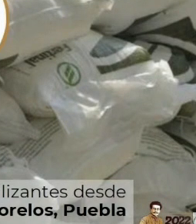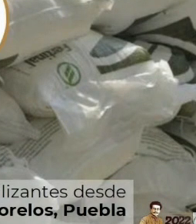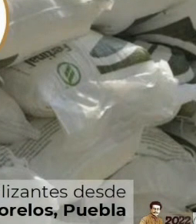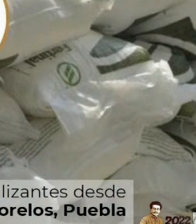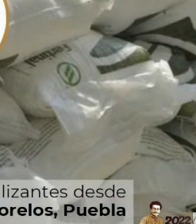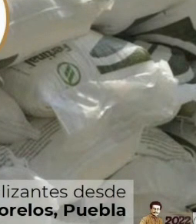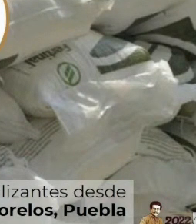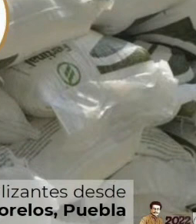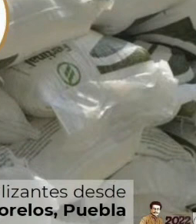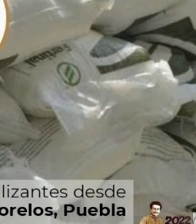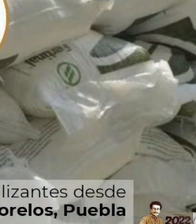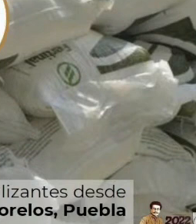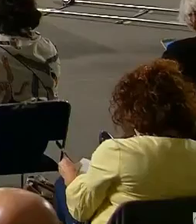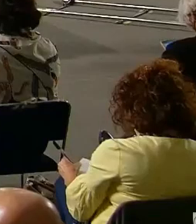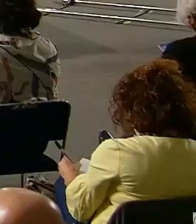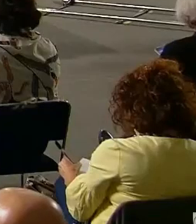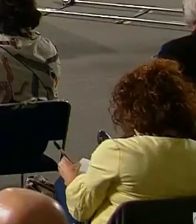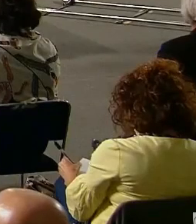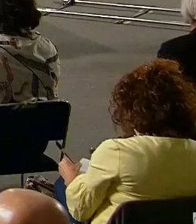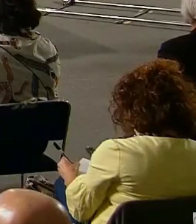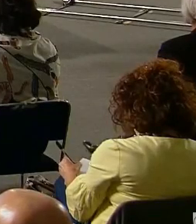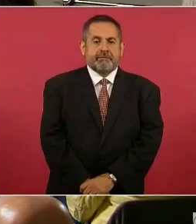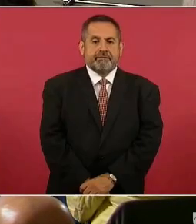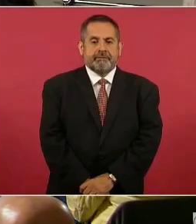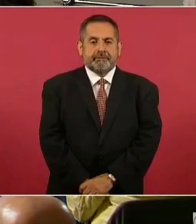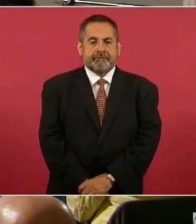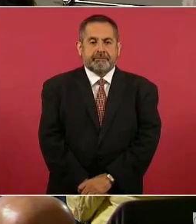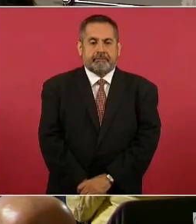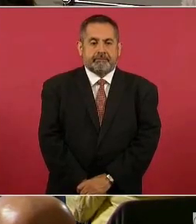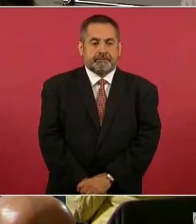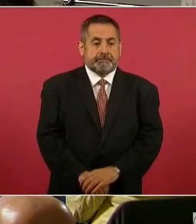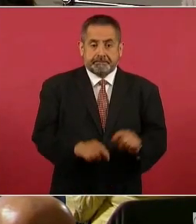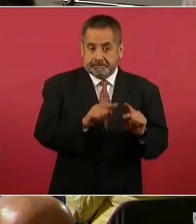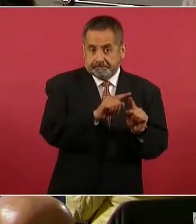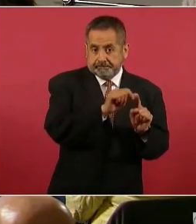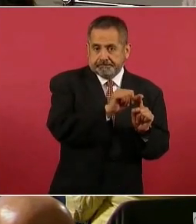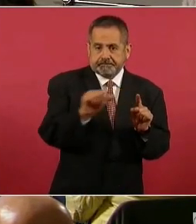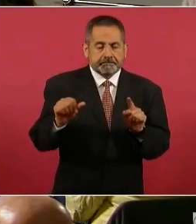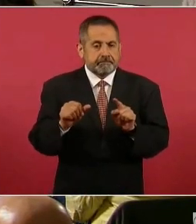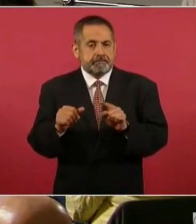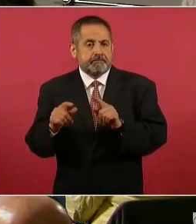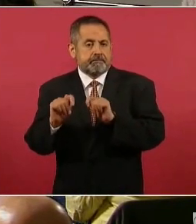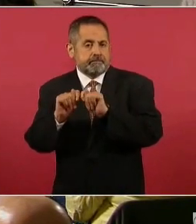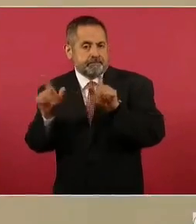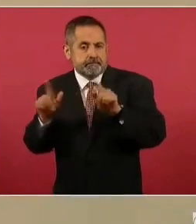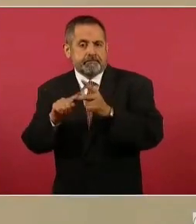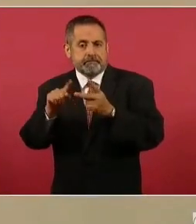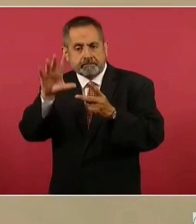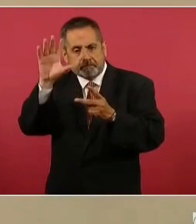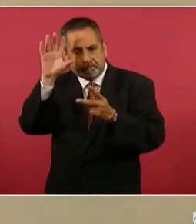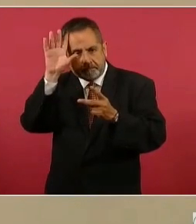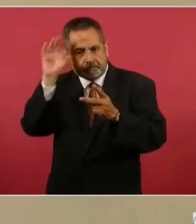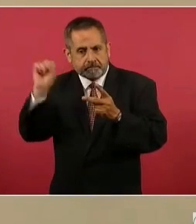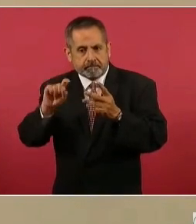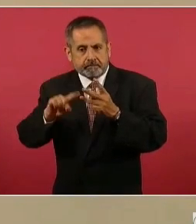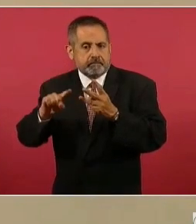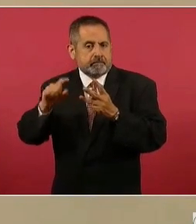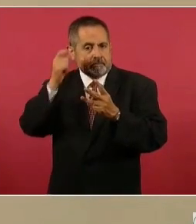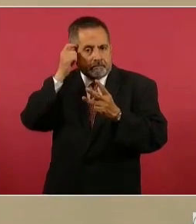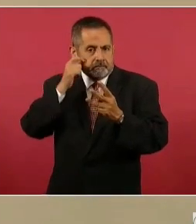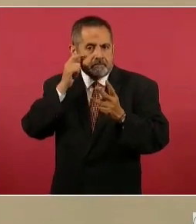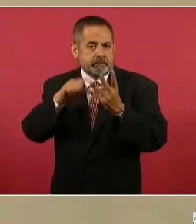y de los puertos de y del puerto de coatzacoalcos hacia los estados de tlaxcala morelos guerrero oaxaca